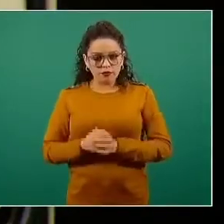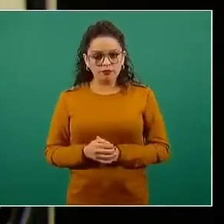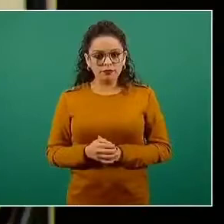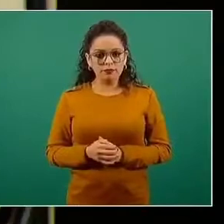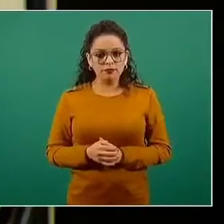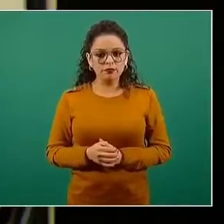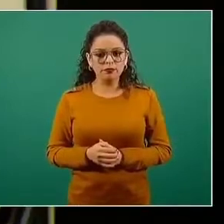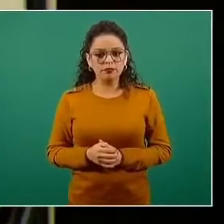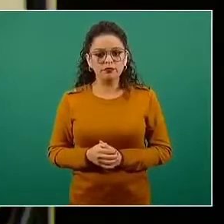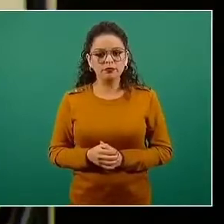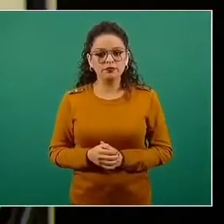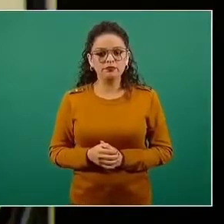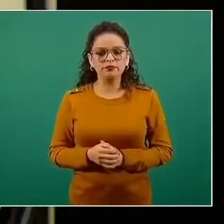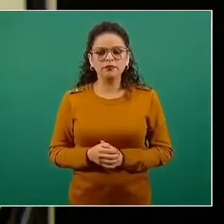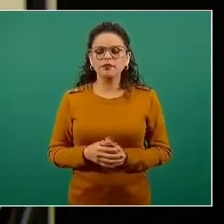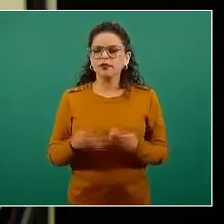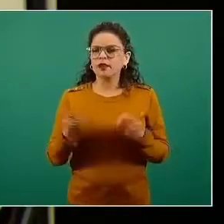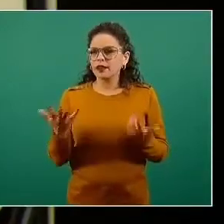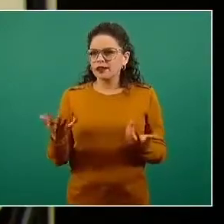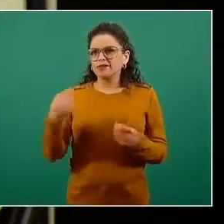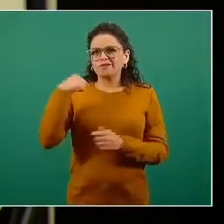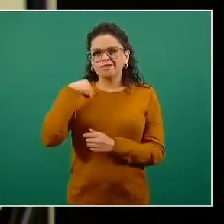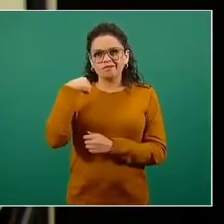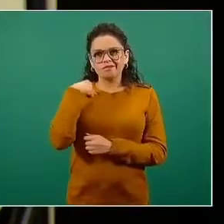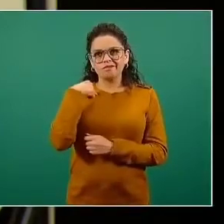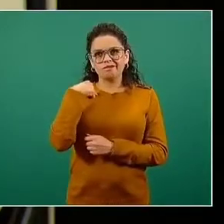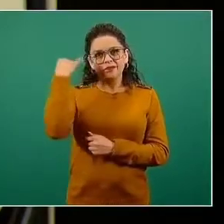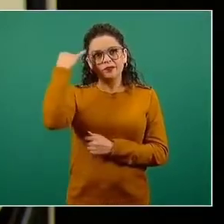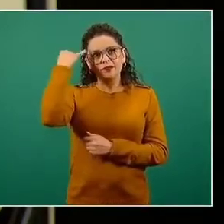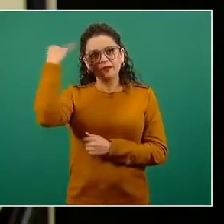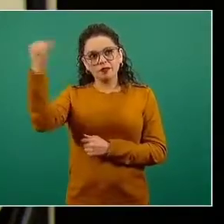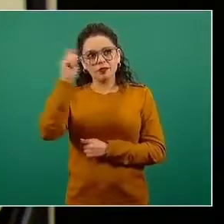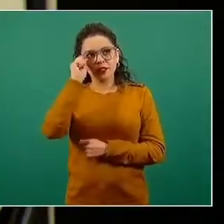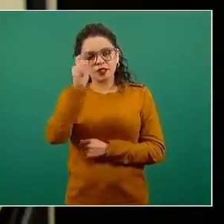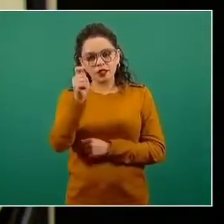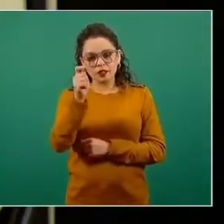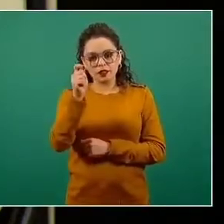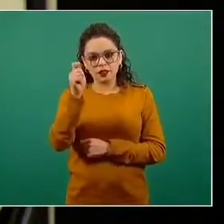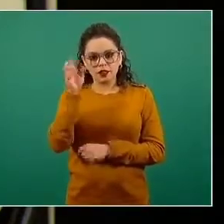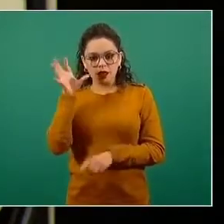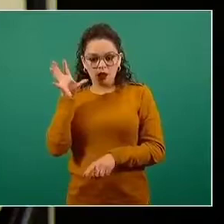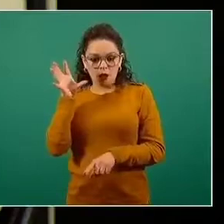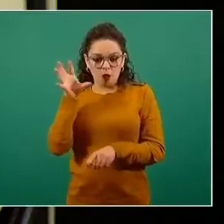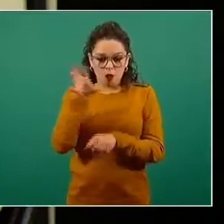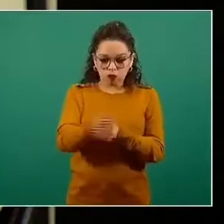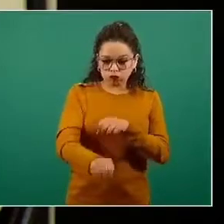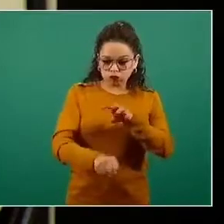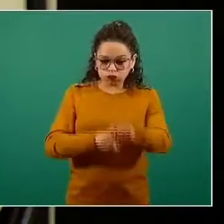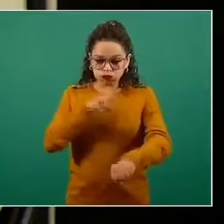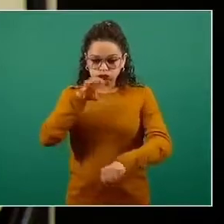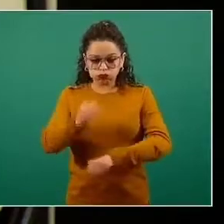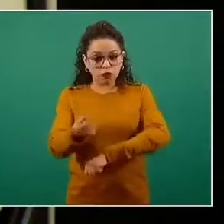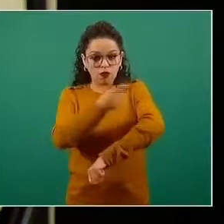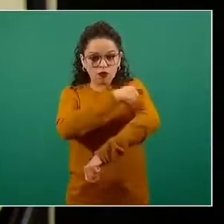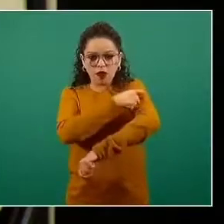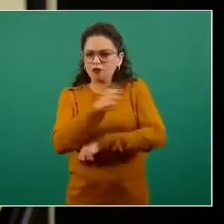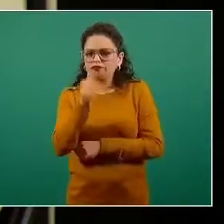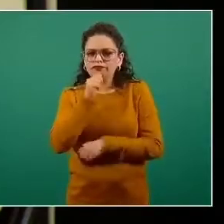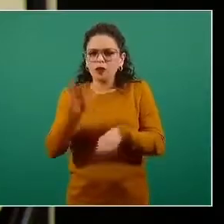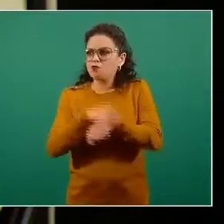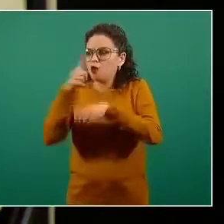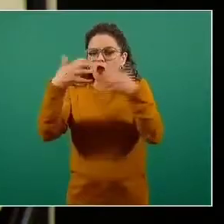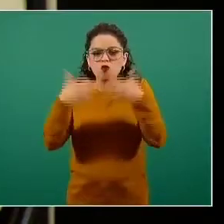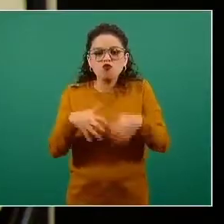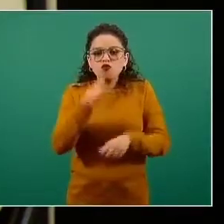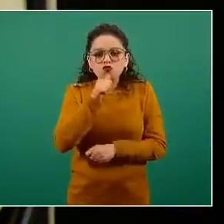hay un, me imagino que no es un acaparamiento ya de la vacuna misma porque no se ha producido, pero sí en términos de